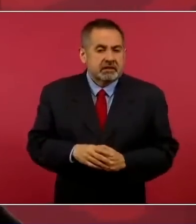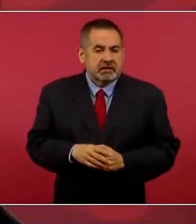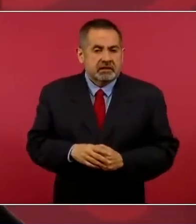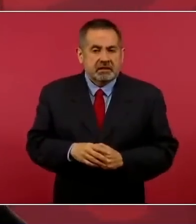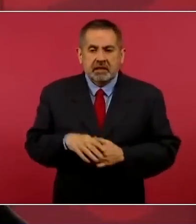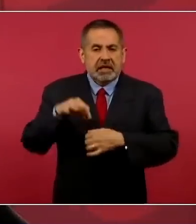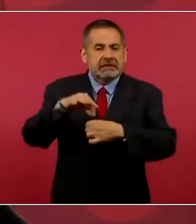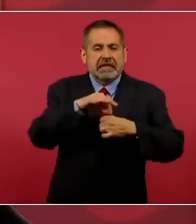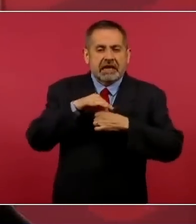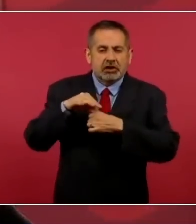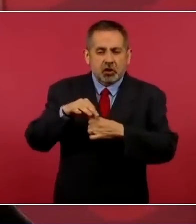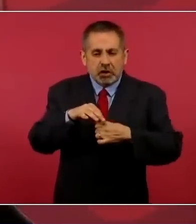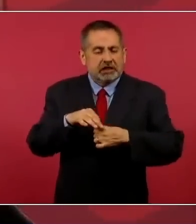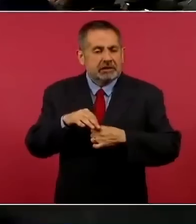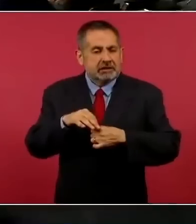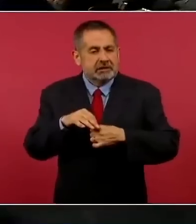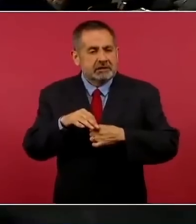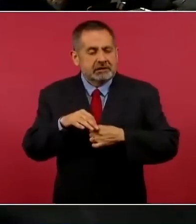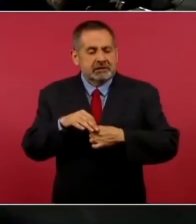las elecciones,